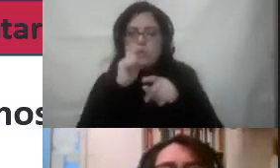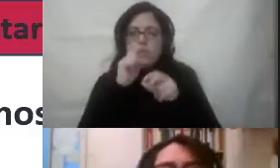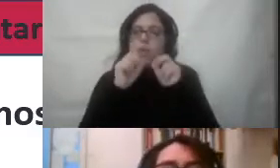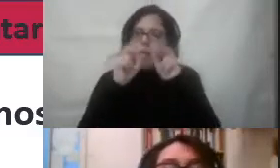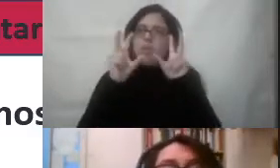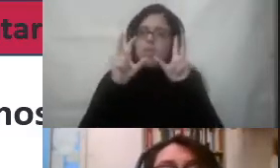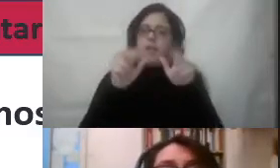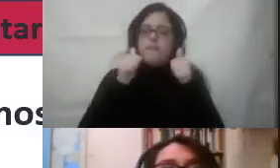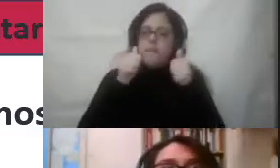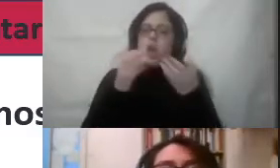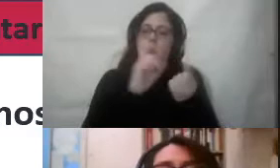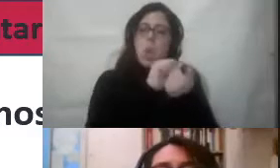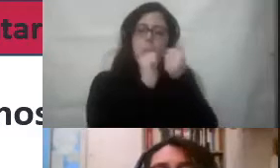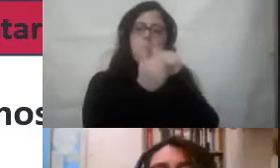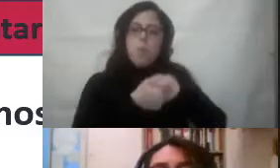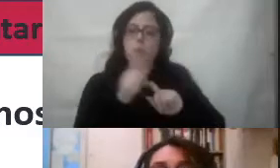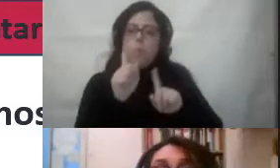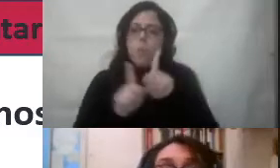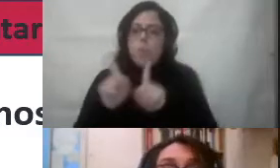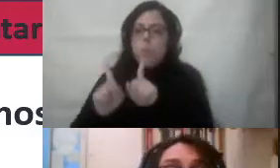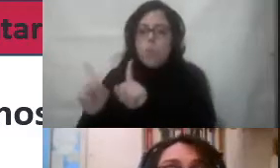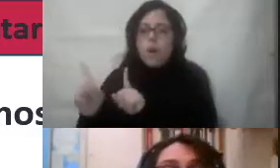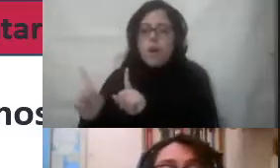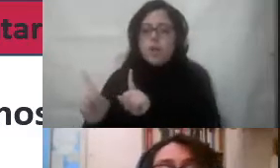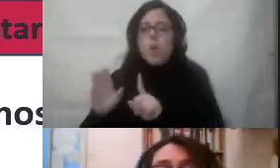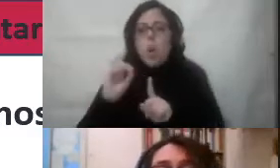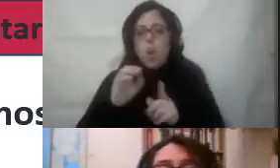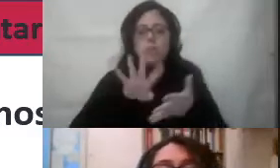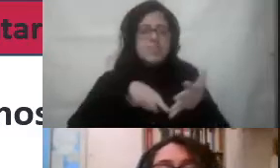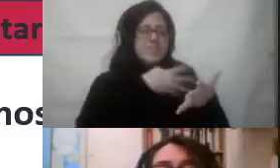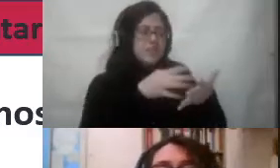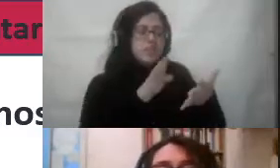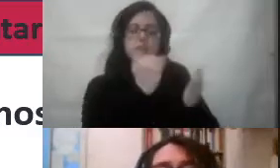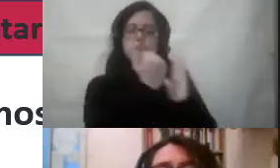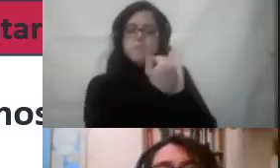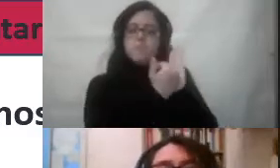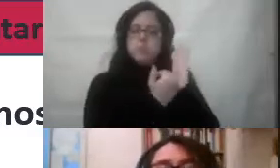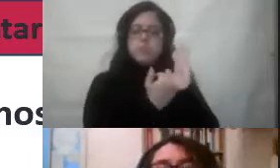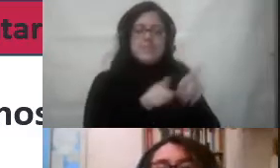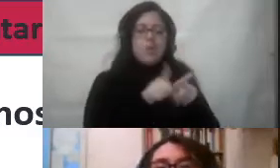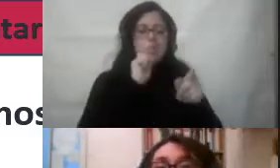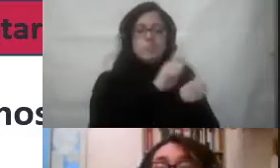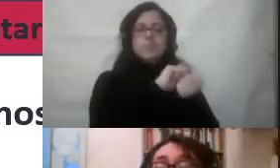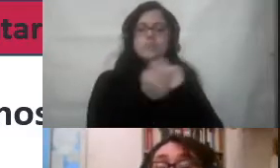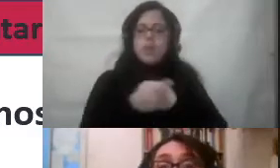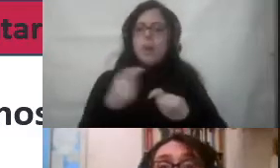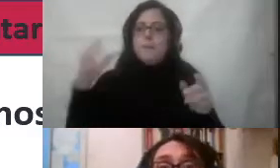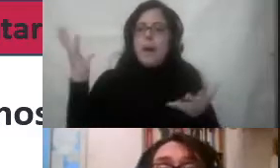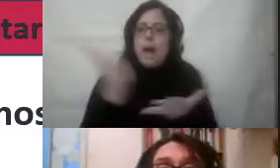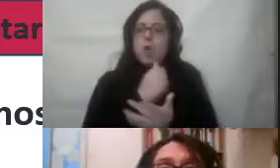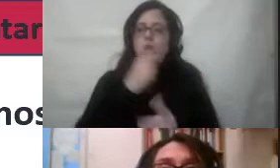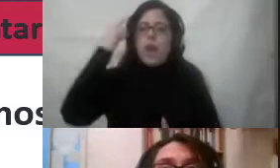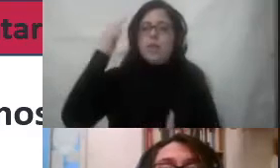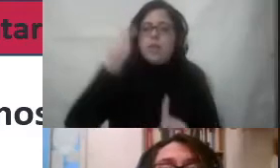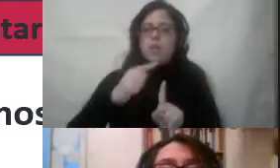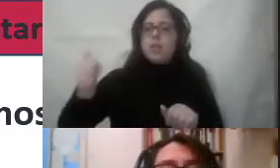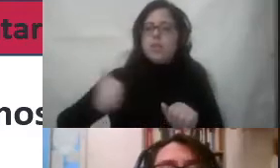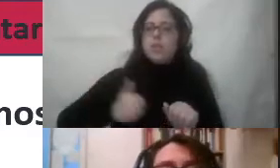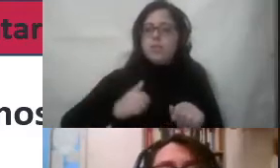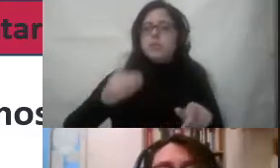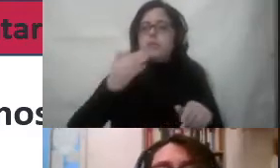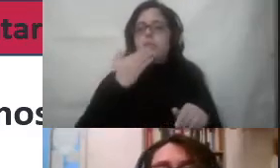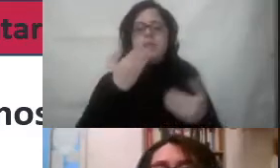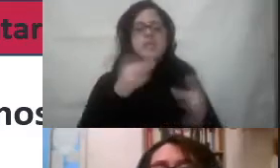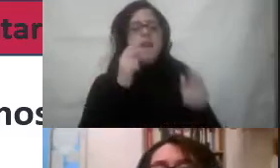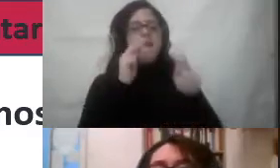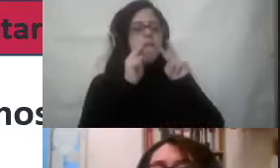hay que modificar algo o tenemos que modificar nuestra planificación para lograr el objetivo, o nos paseamos por las salas y vamos revisando sus